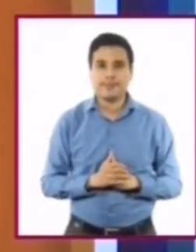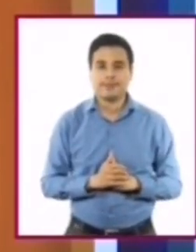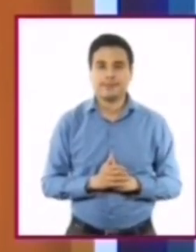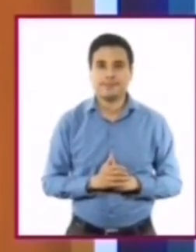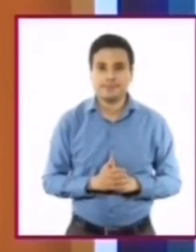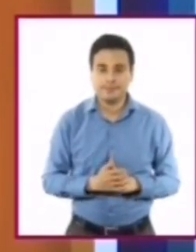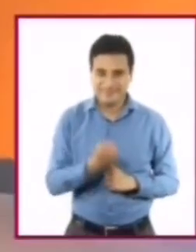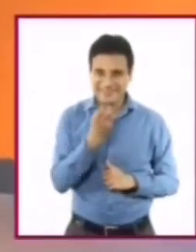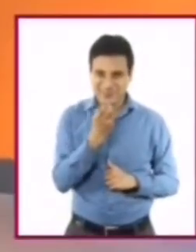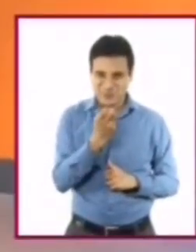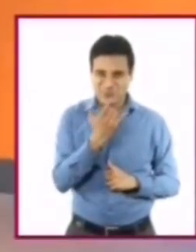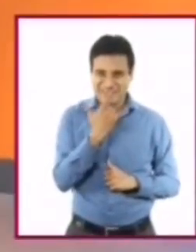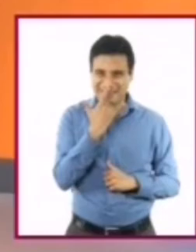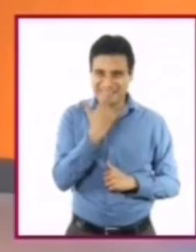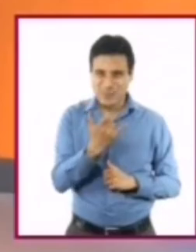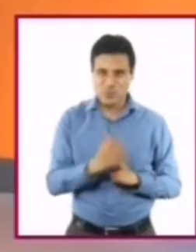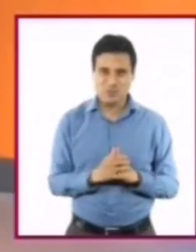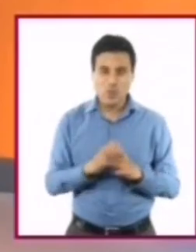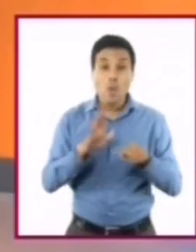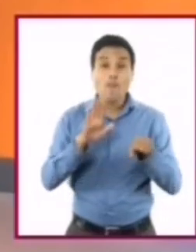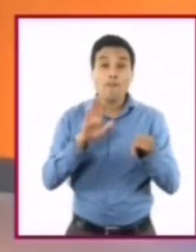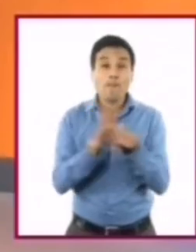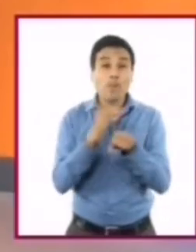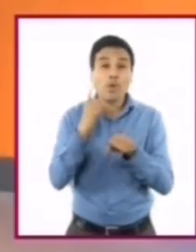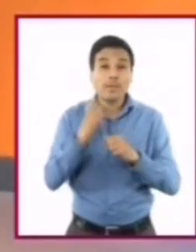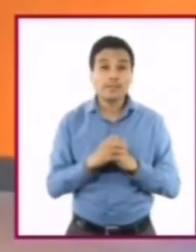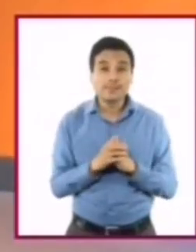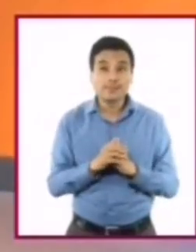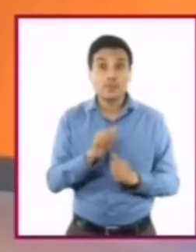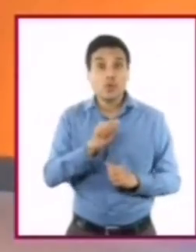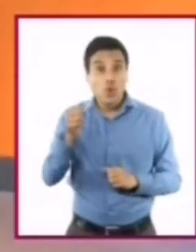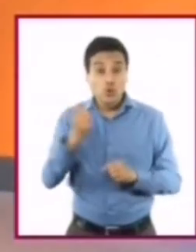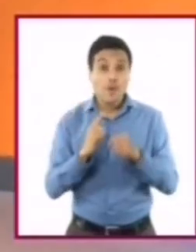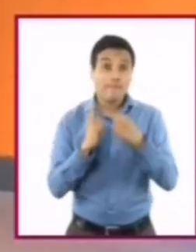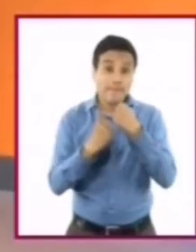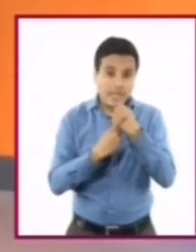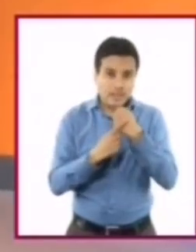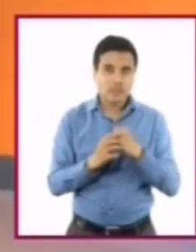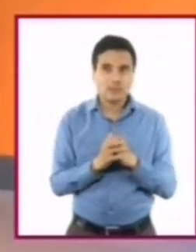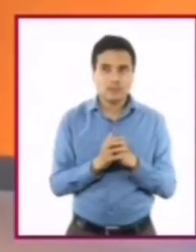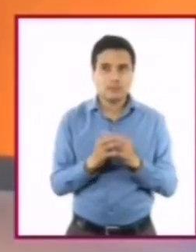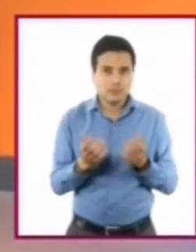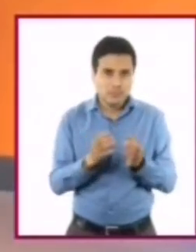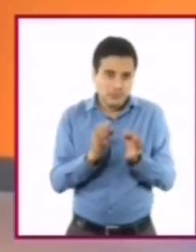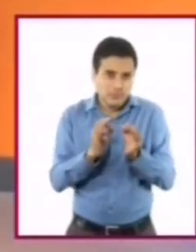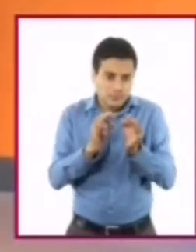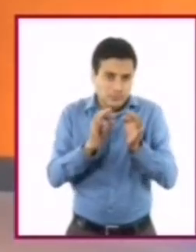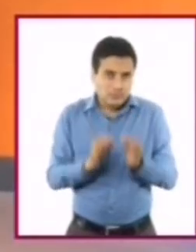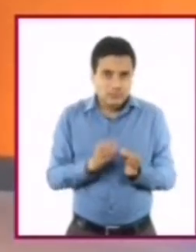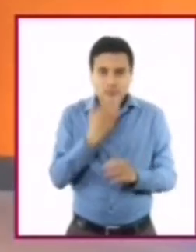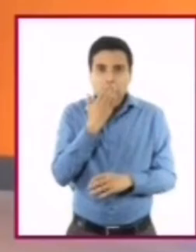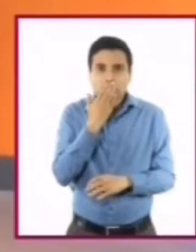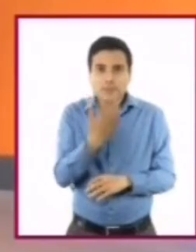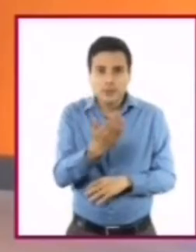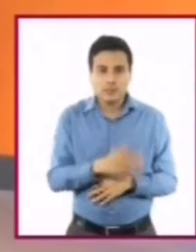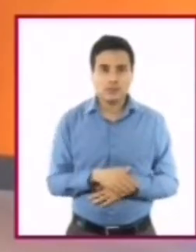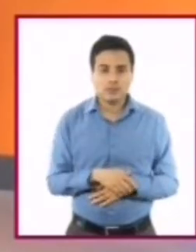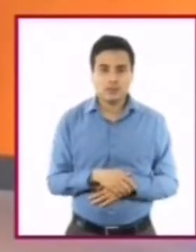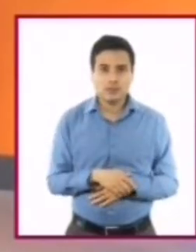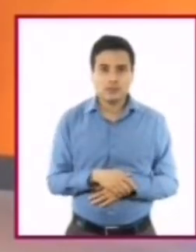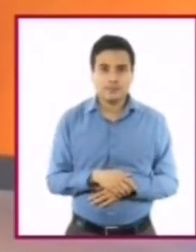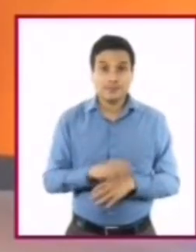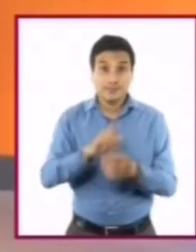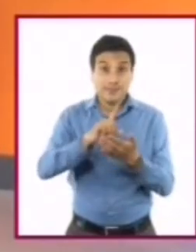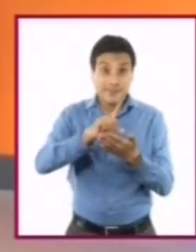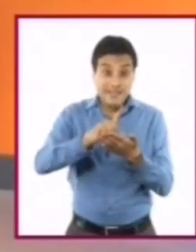Esto era peculiar, ya que para todos los demás planetas la ley parecía funcionar con exactitud. Al ser una